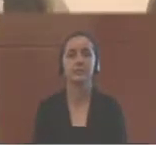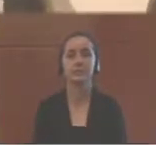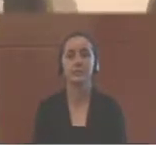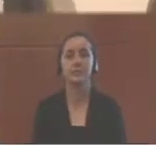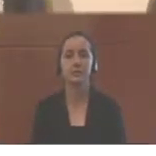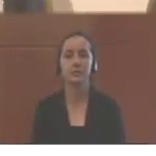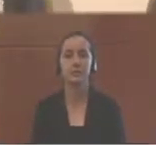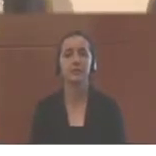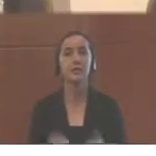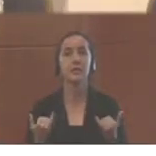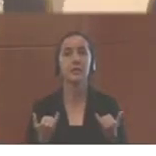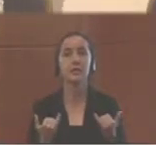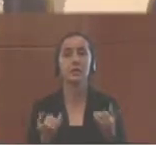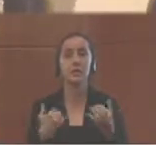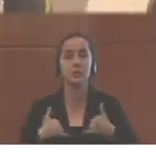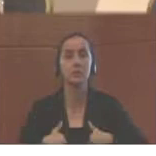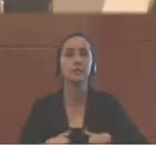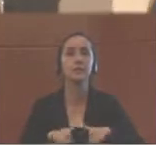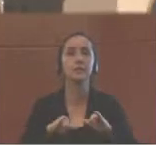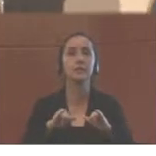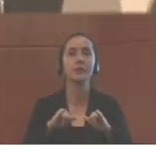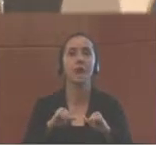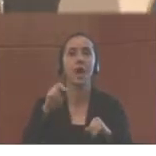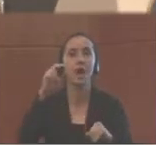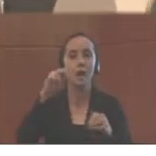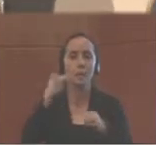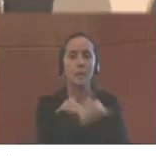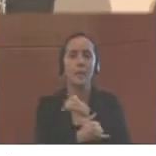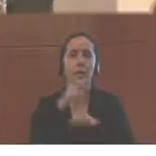Bueno, vamos a continuar ahora con Haití, por favor.